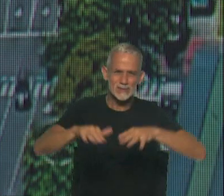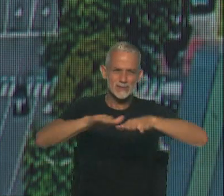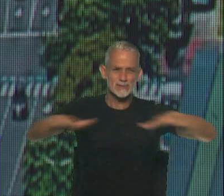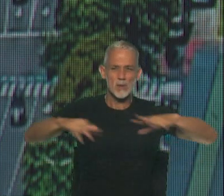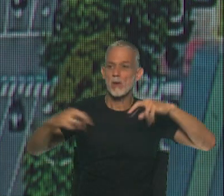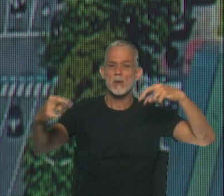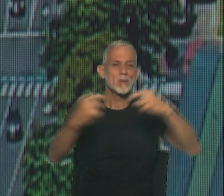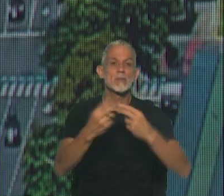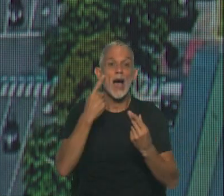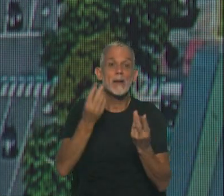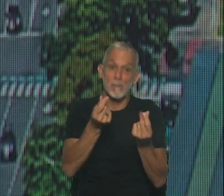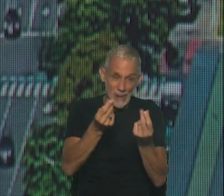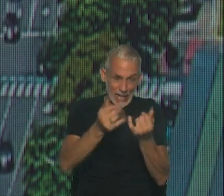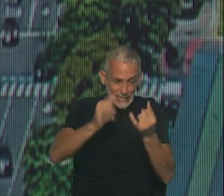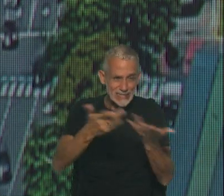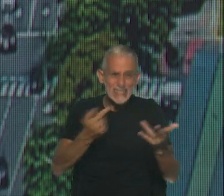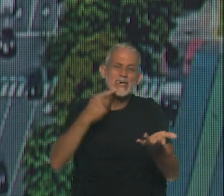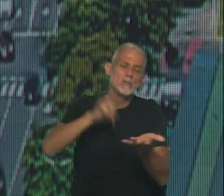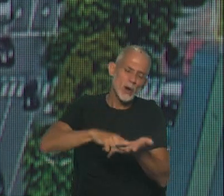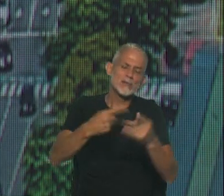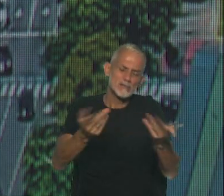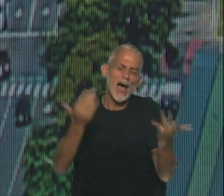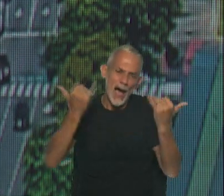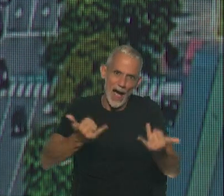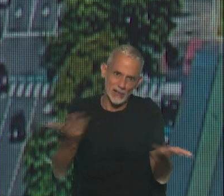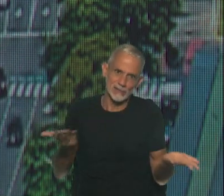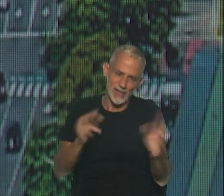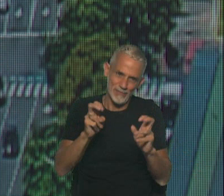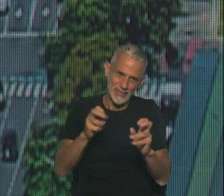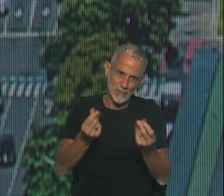más material, que siempre va a estar en toda discusión. Claro. Siempre